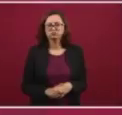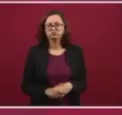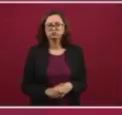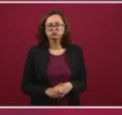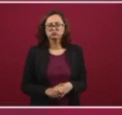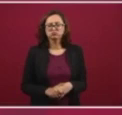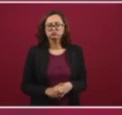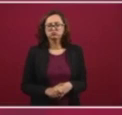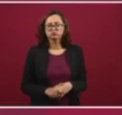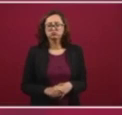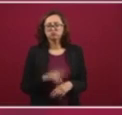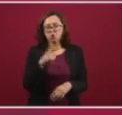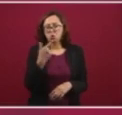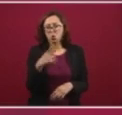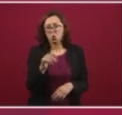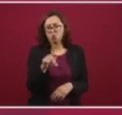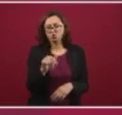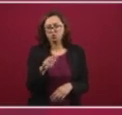de Guzmán Loera.